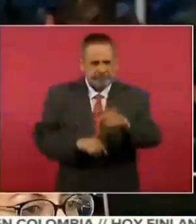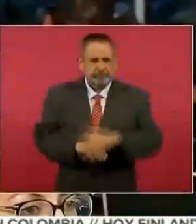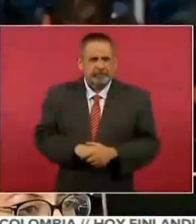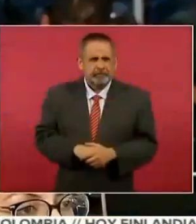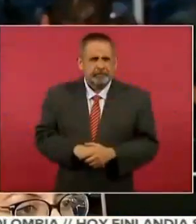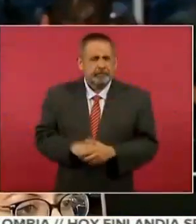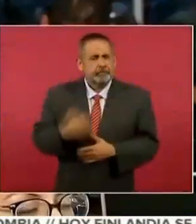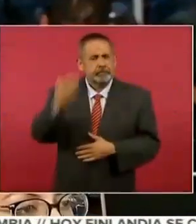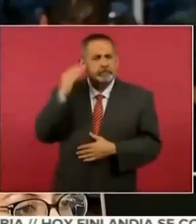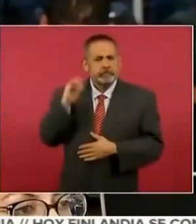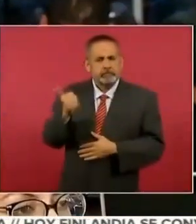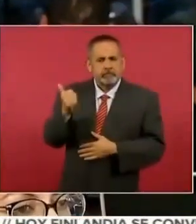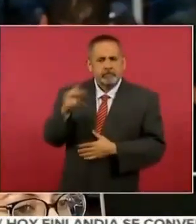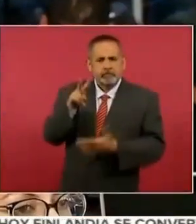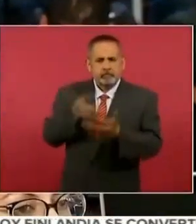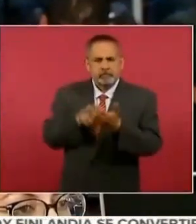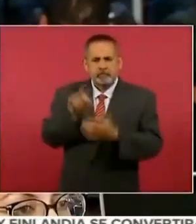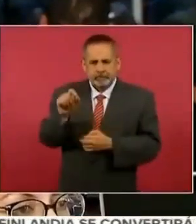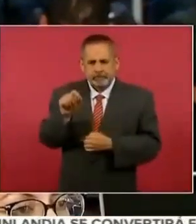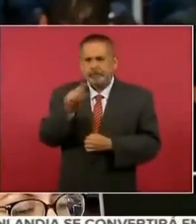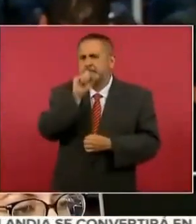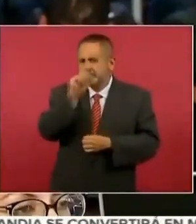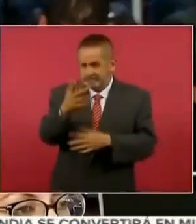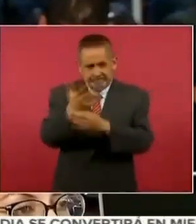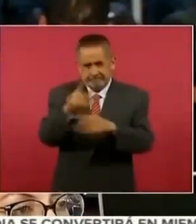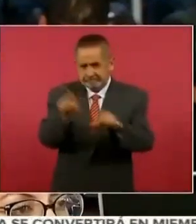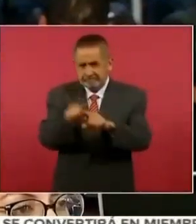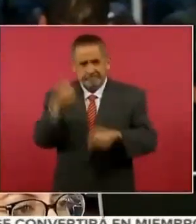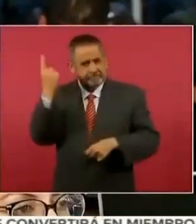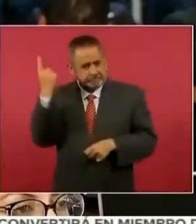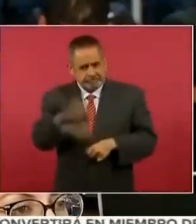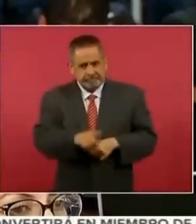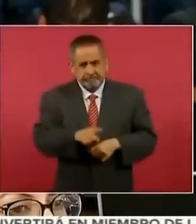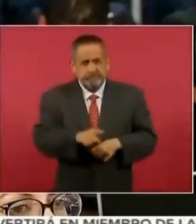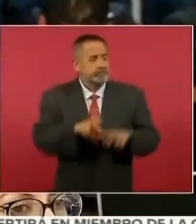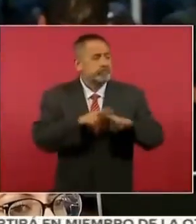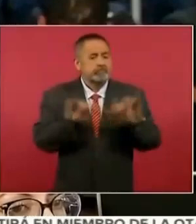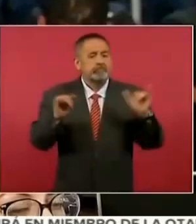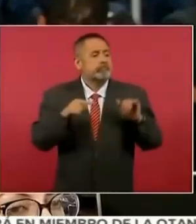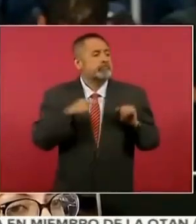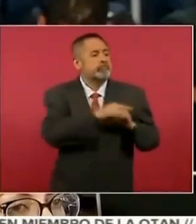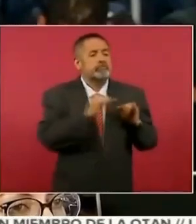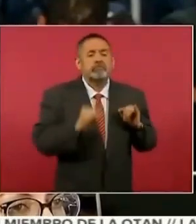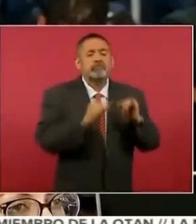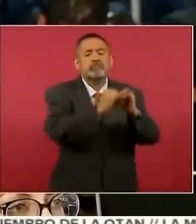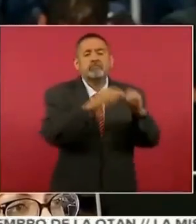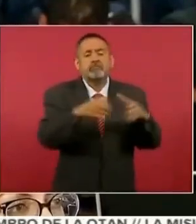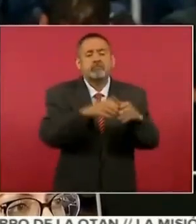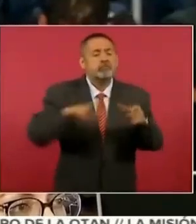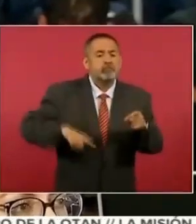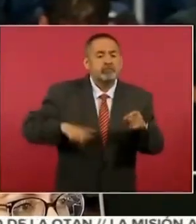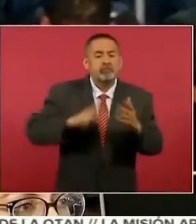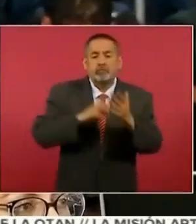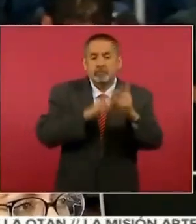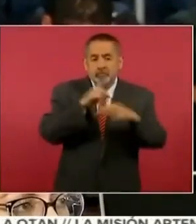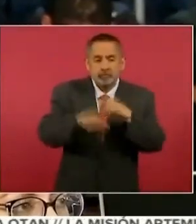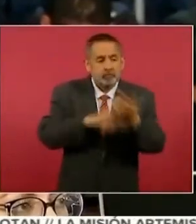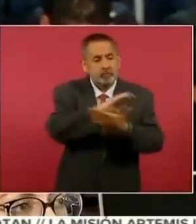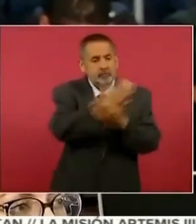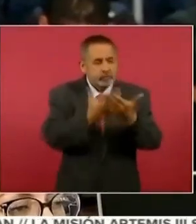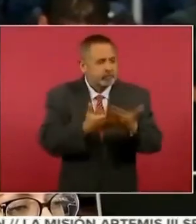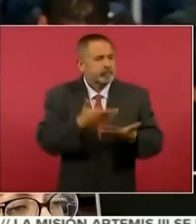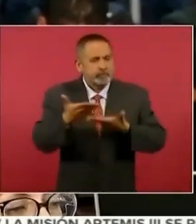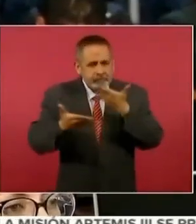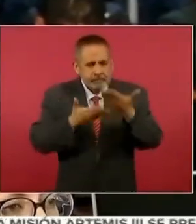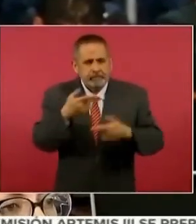En agosto de 2020 usted también dio instrucciones para que ninguna dependencia del gobierno federal volviera a contratar